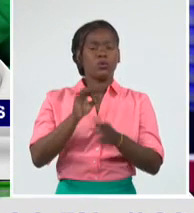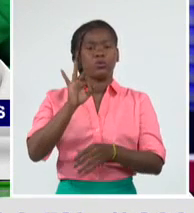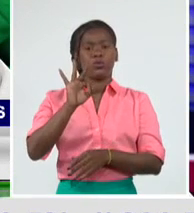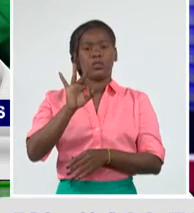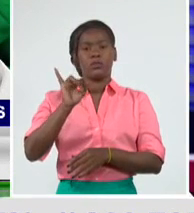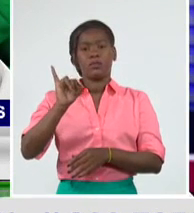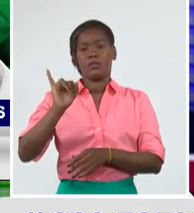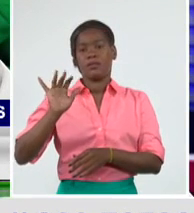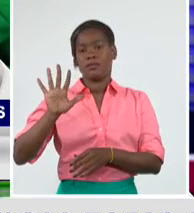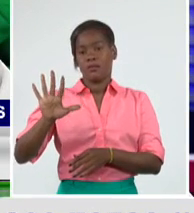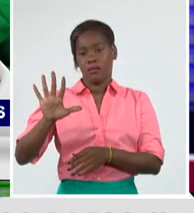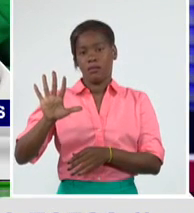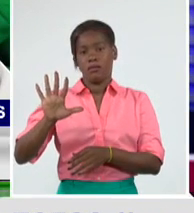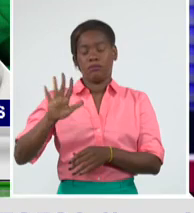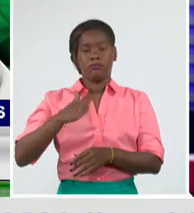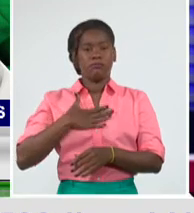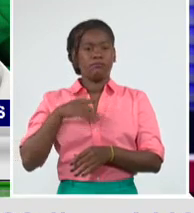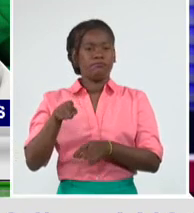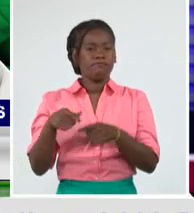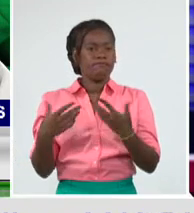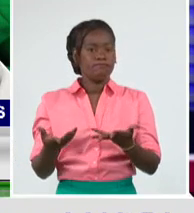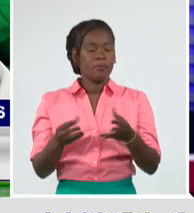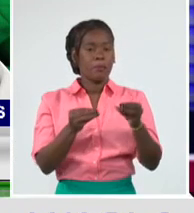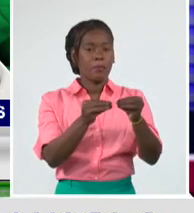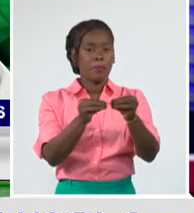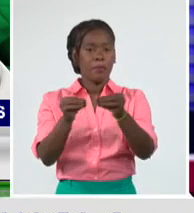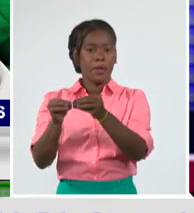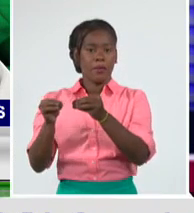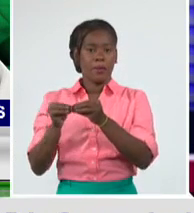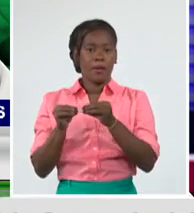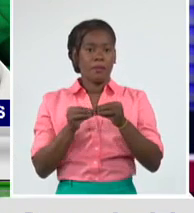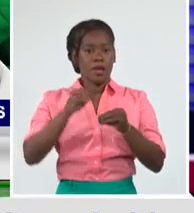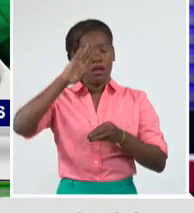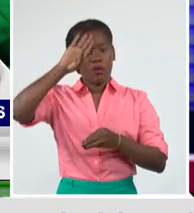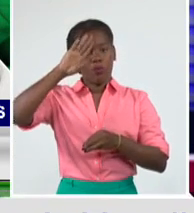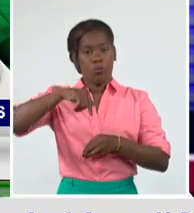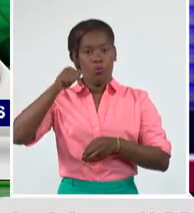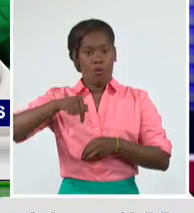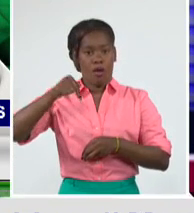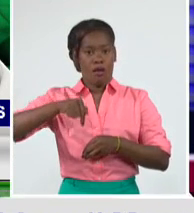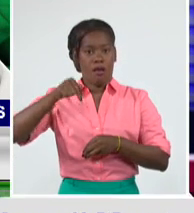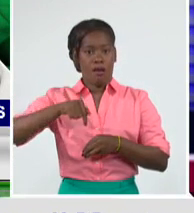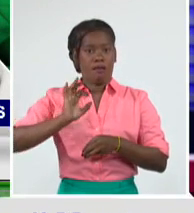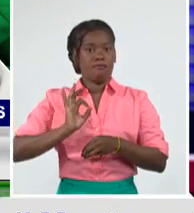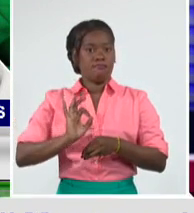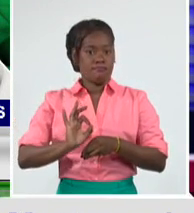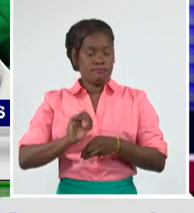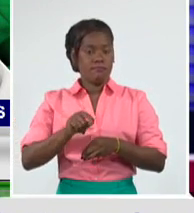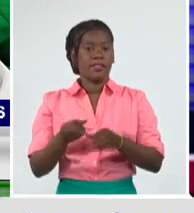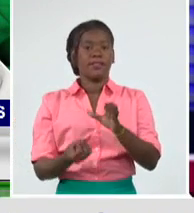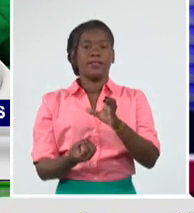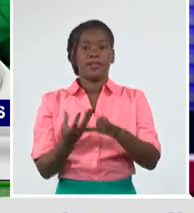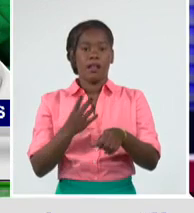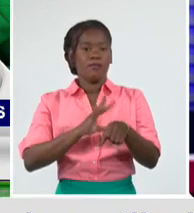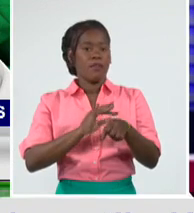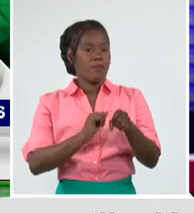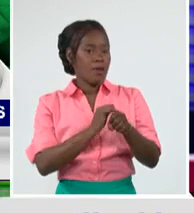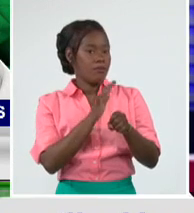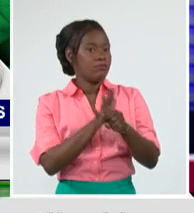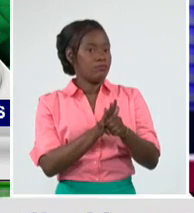8.865 como consecuencia de la transmisión autóctona en nuestro territorio, y se diagnostican también 21